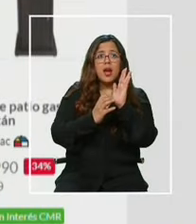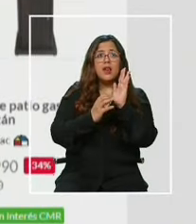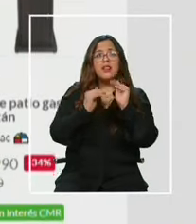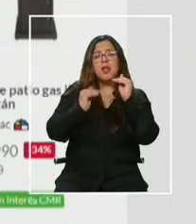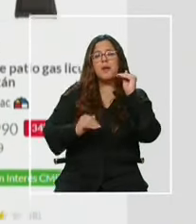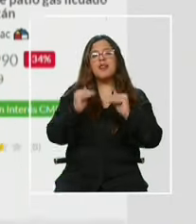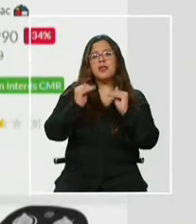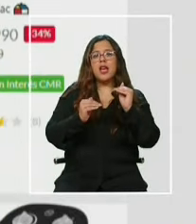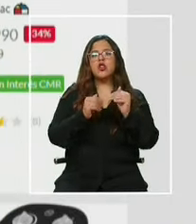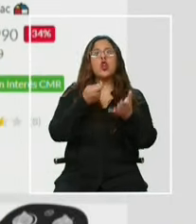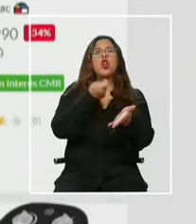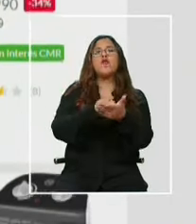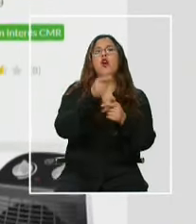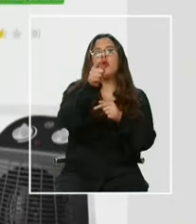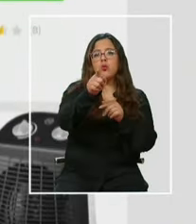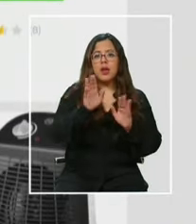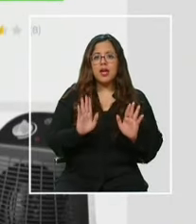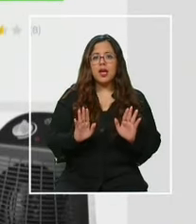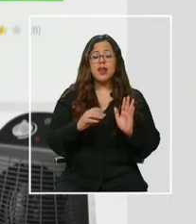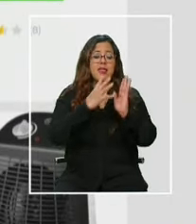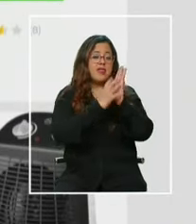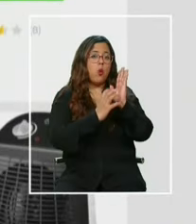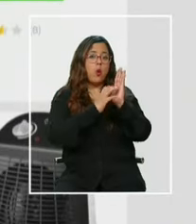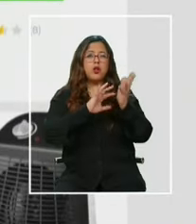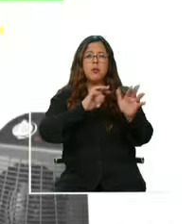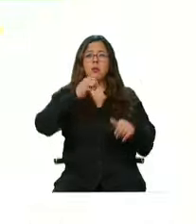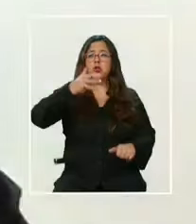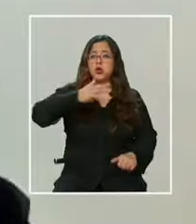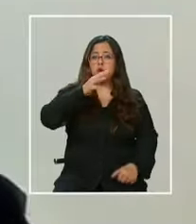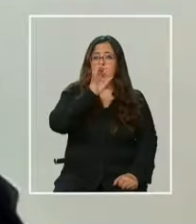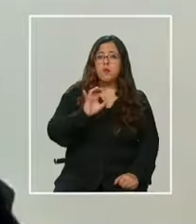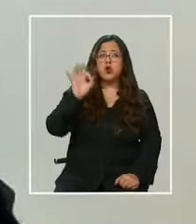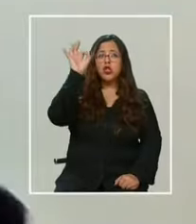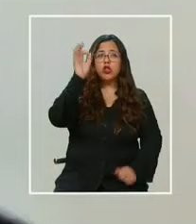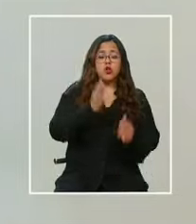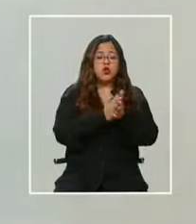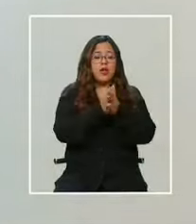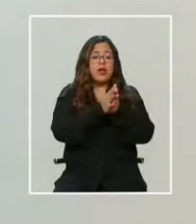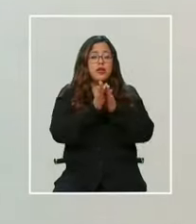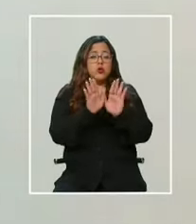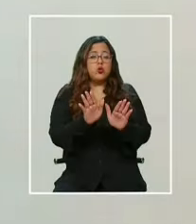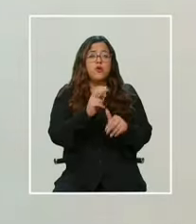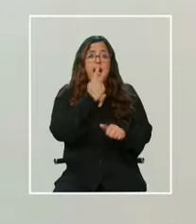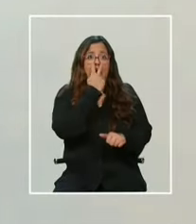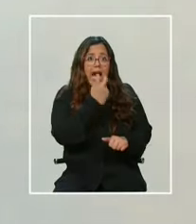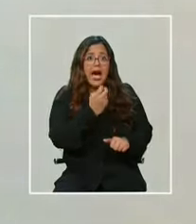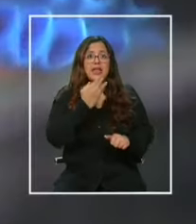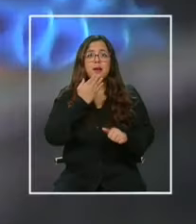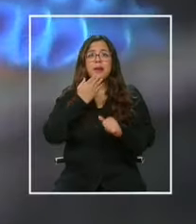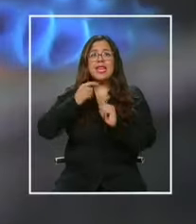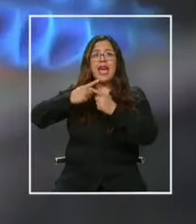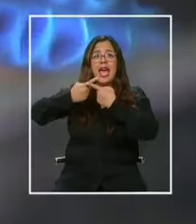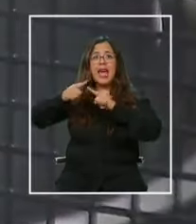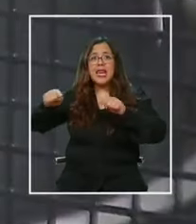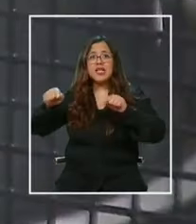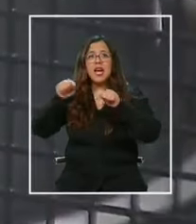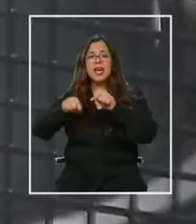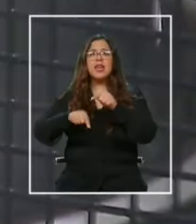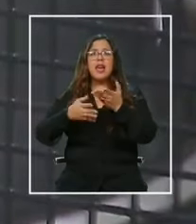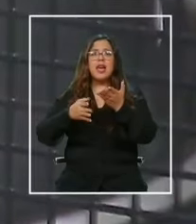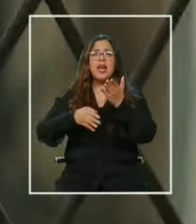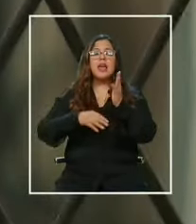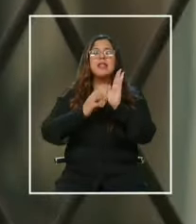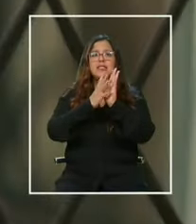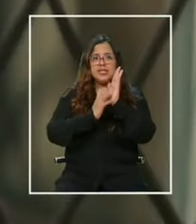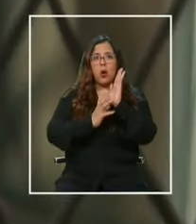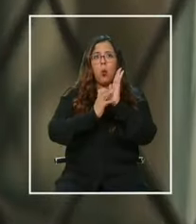versión. Los descuentos promedio están alrededor de un 19%. Las estufas a gas y las estufas eléctricas son aquellas que más